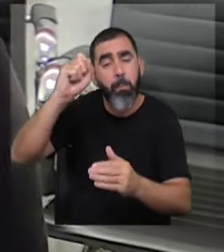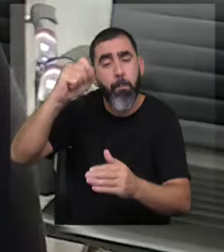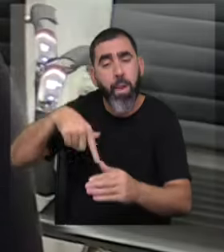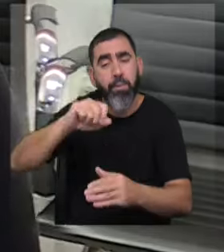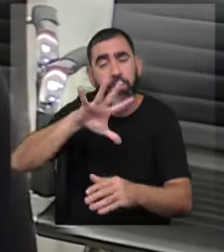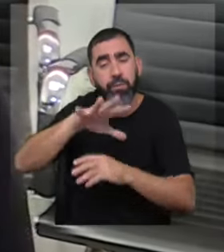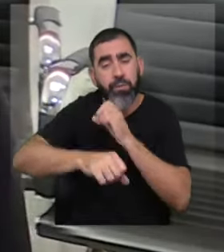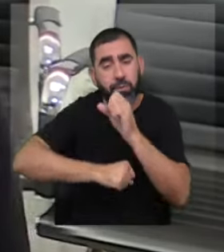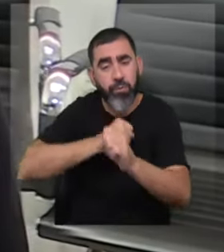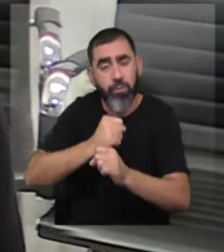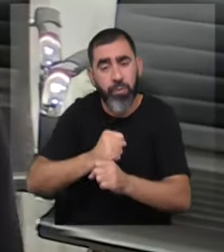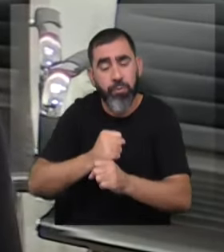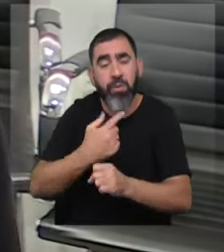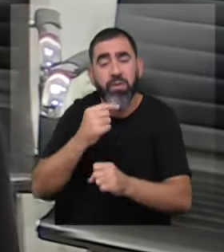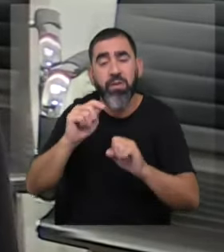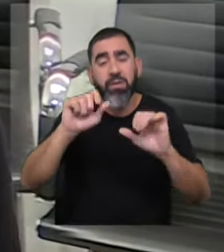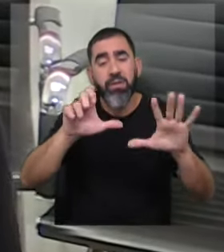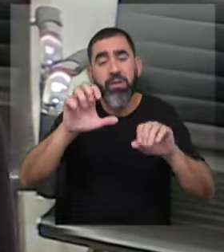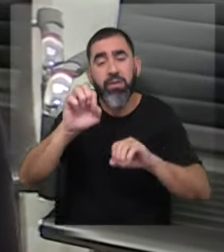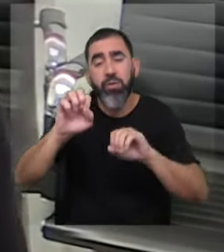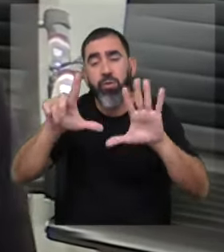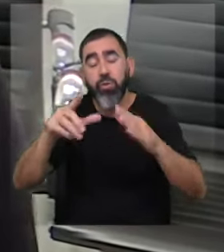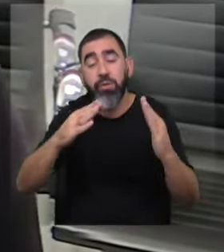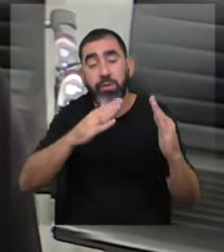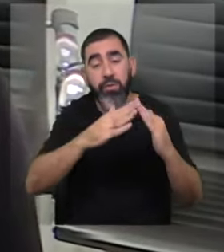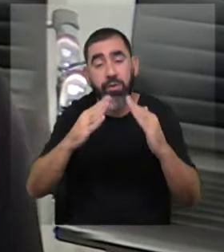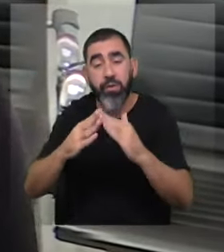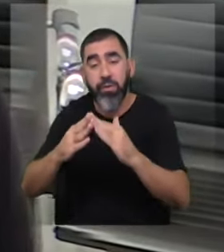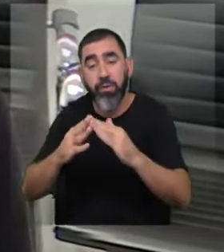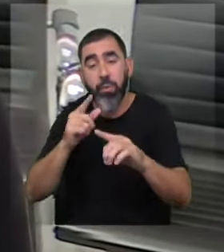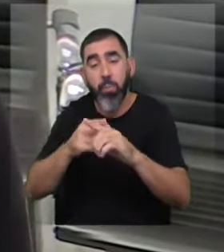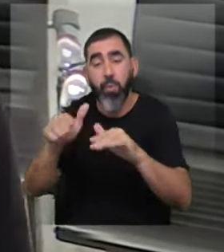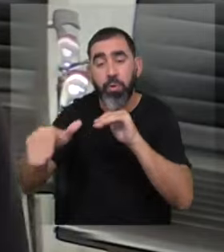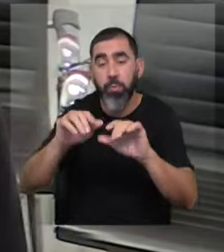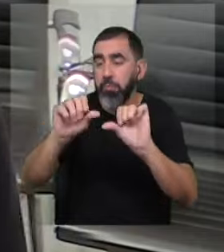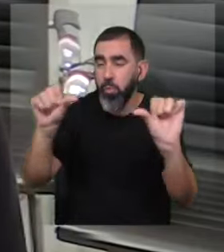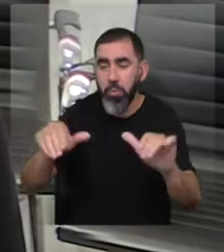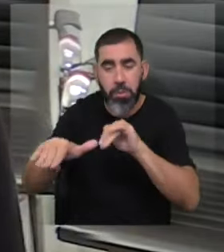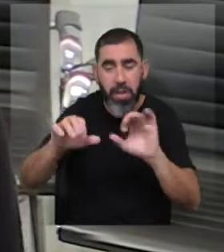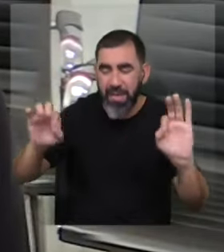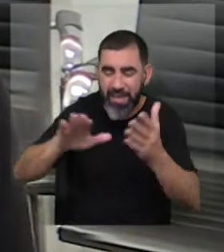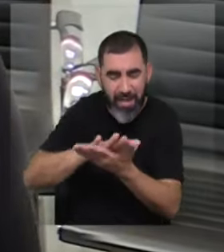la adquisición de 607 viviendas por licitación. No se licitó ninguna.